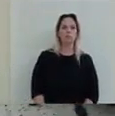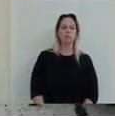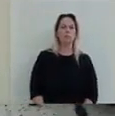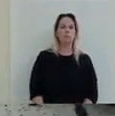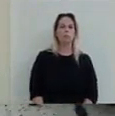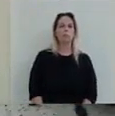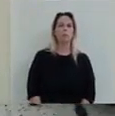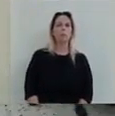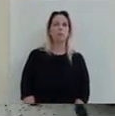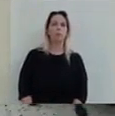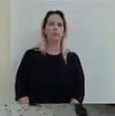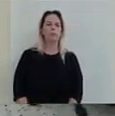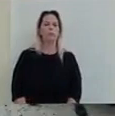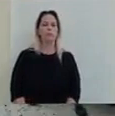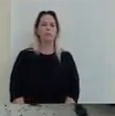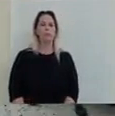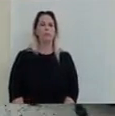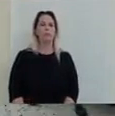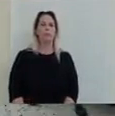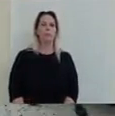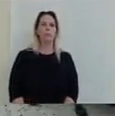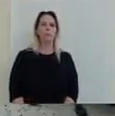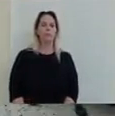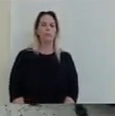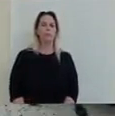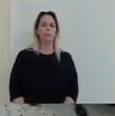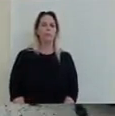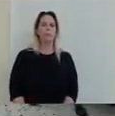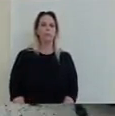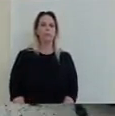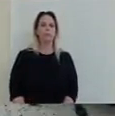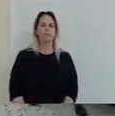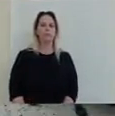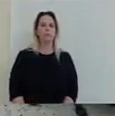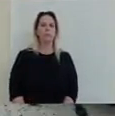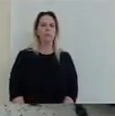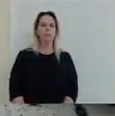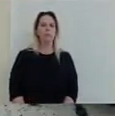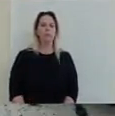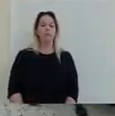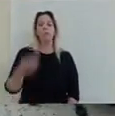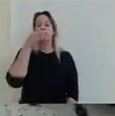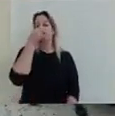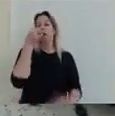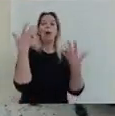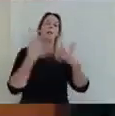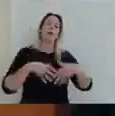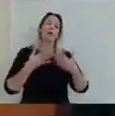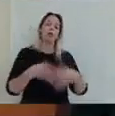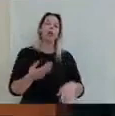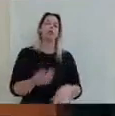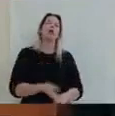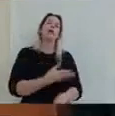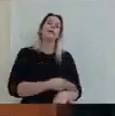El proyecto está presentado con seis firmas y los proyectos deben ser tratados